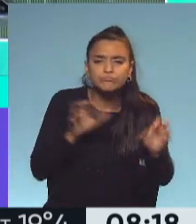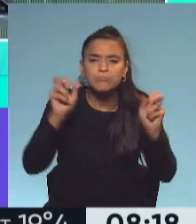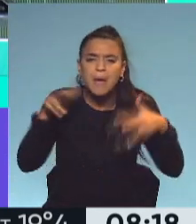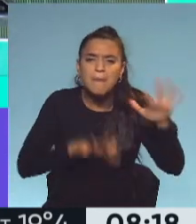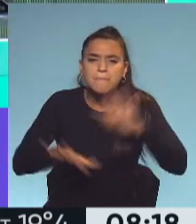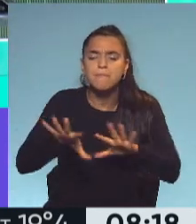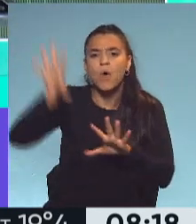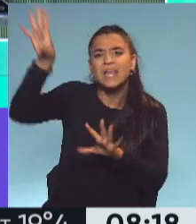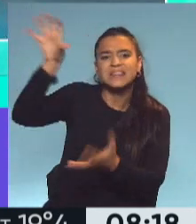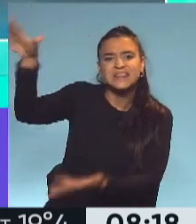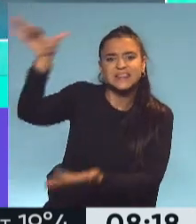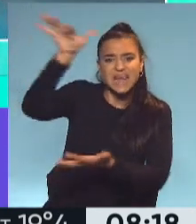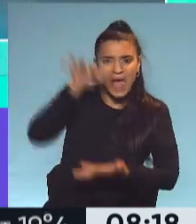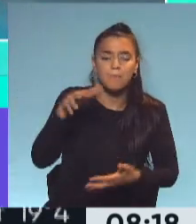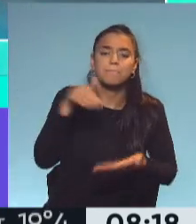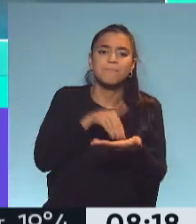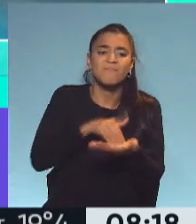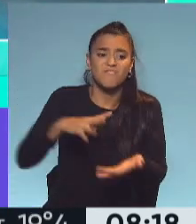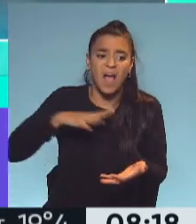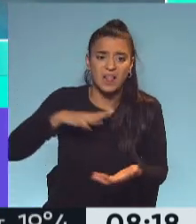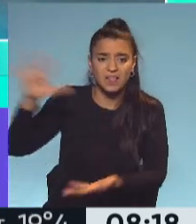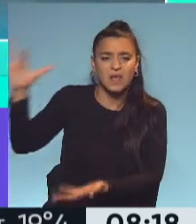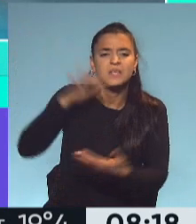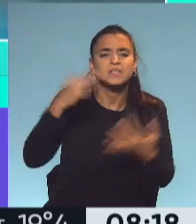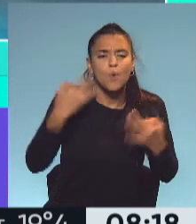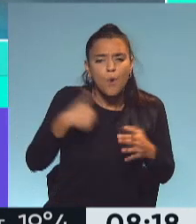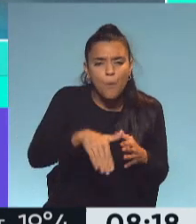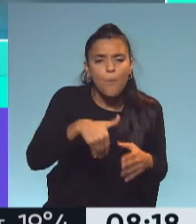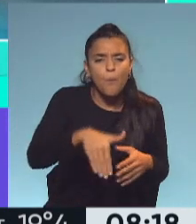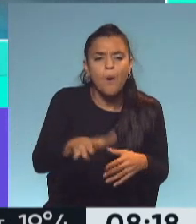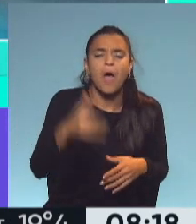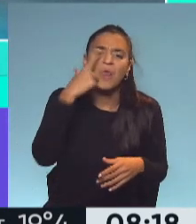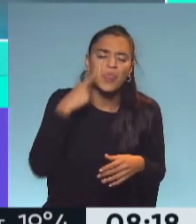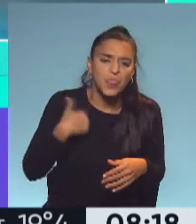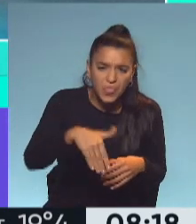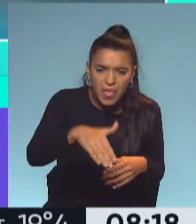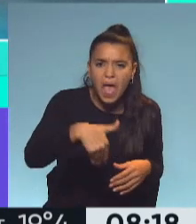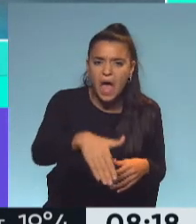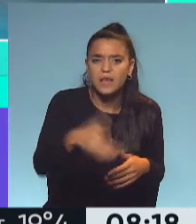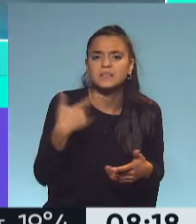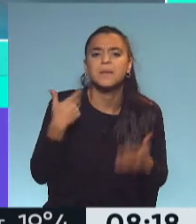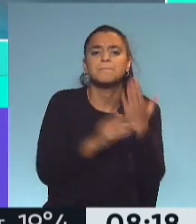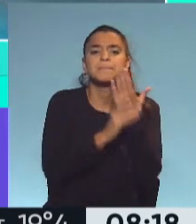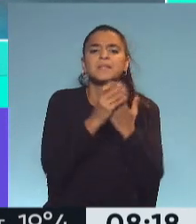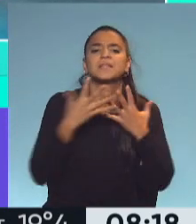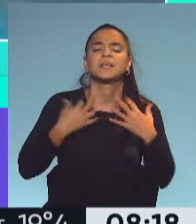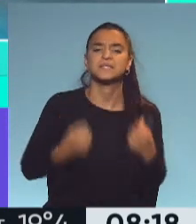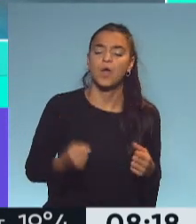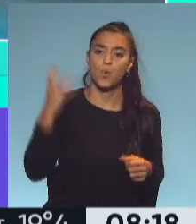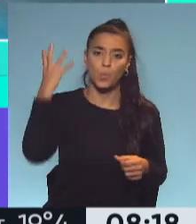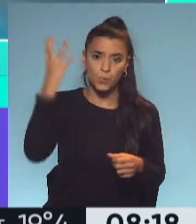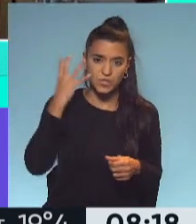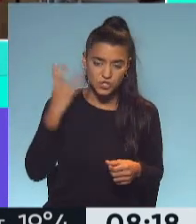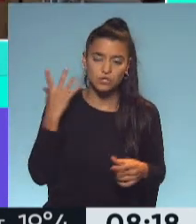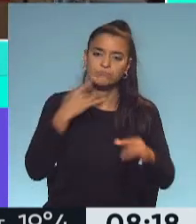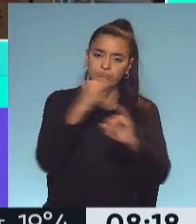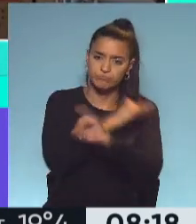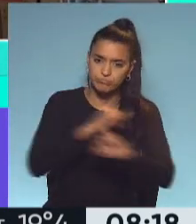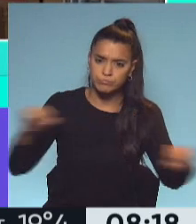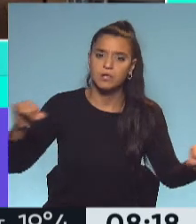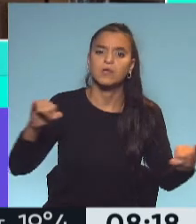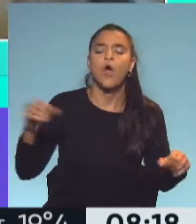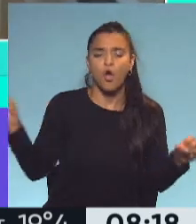traer esos millones pendientes. Yo creo que en las próximas horas o días seguramente la ministra de Salud, Carla Bisotti, estará anunciando ya